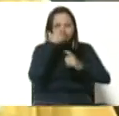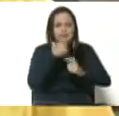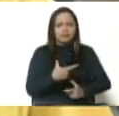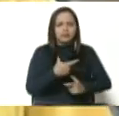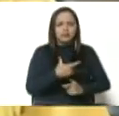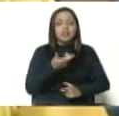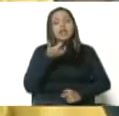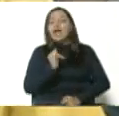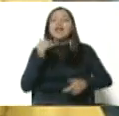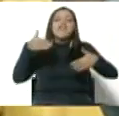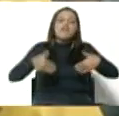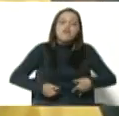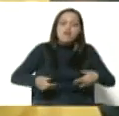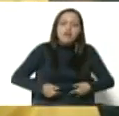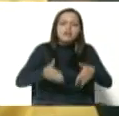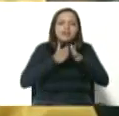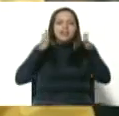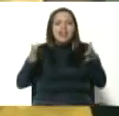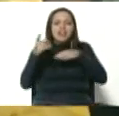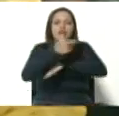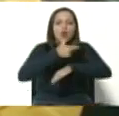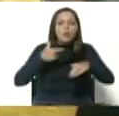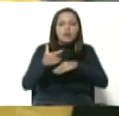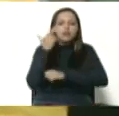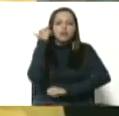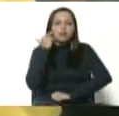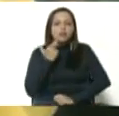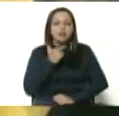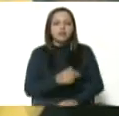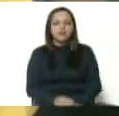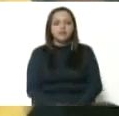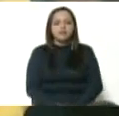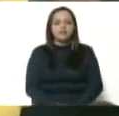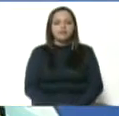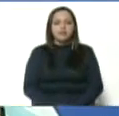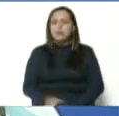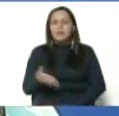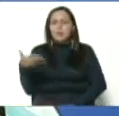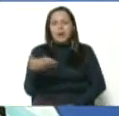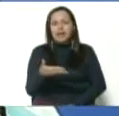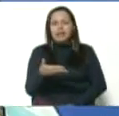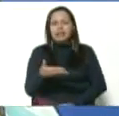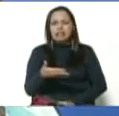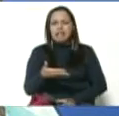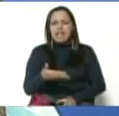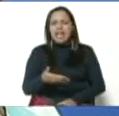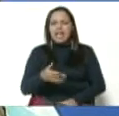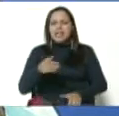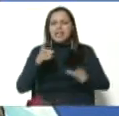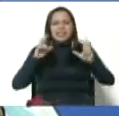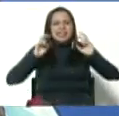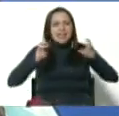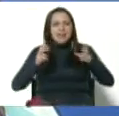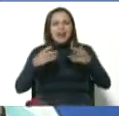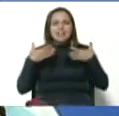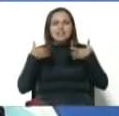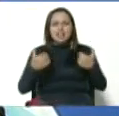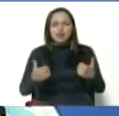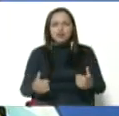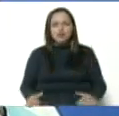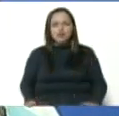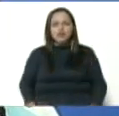habido esfuerzos tremendos del gobierno bolivariano para que en temas como salud,